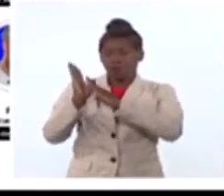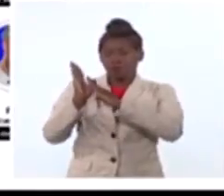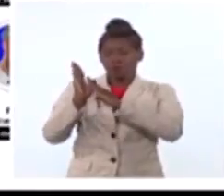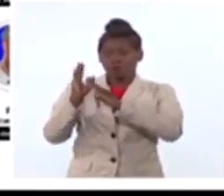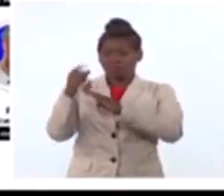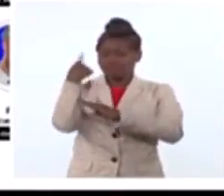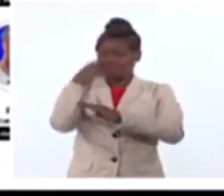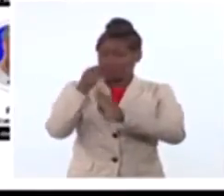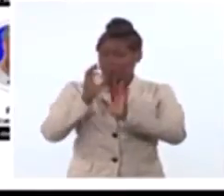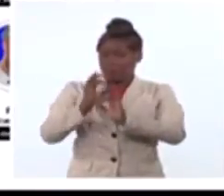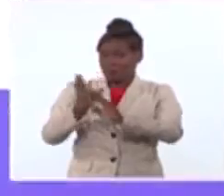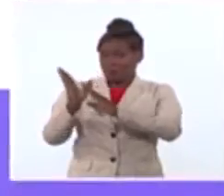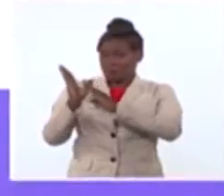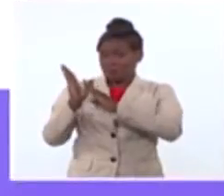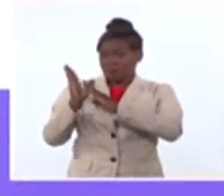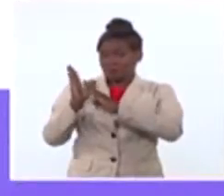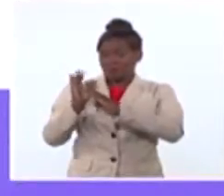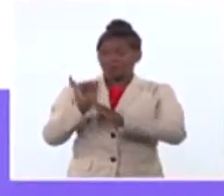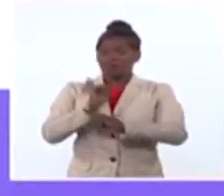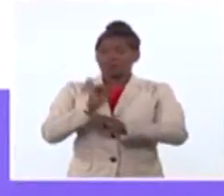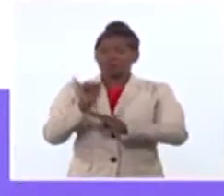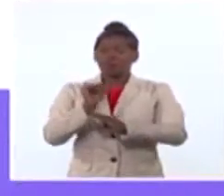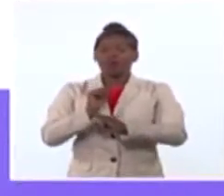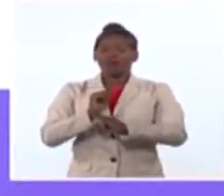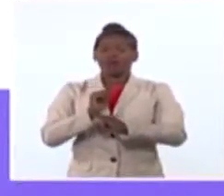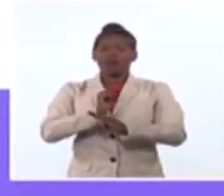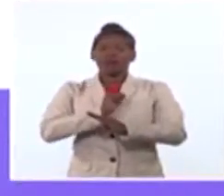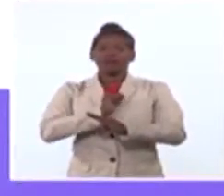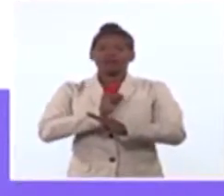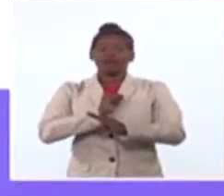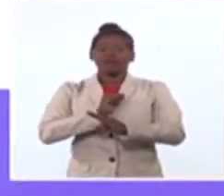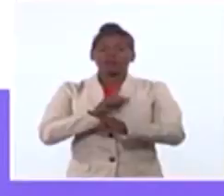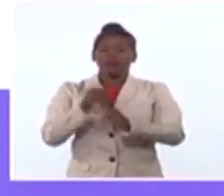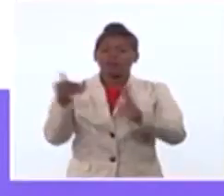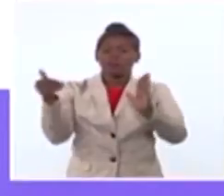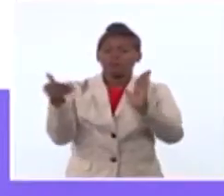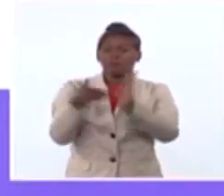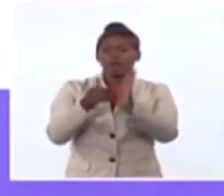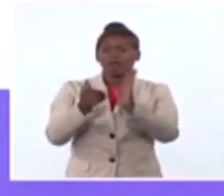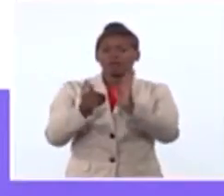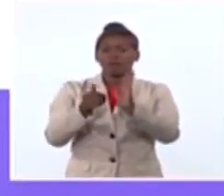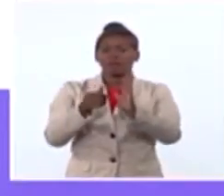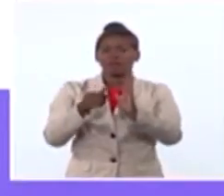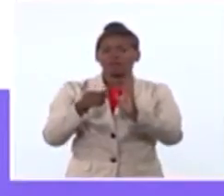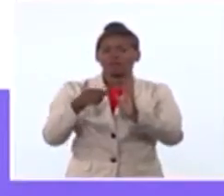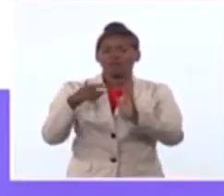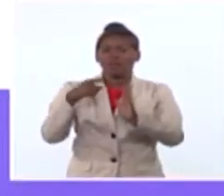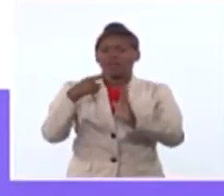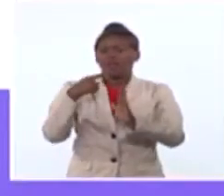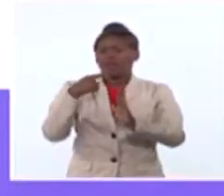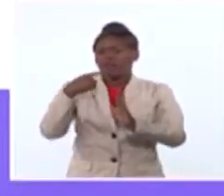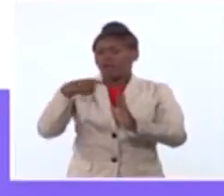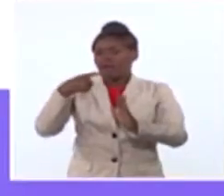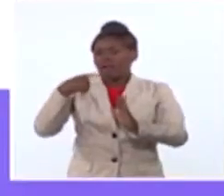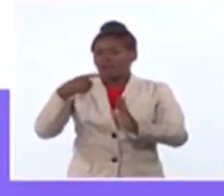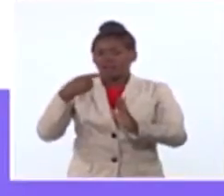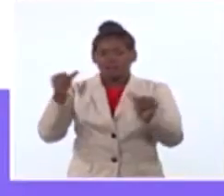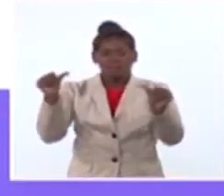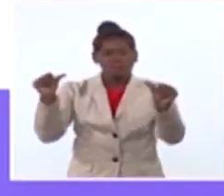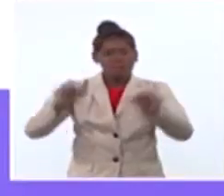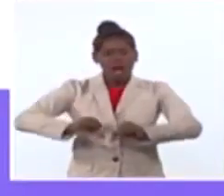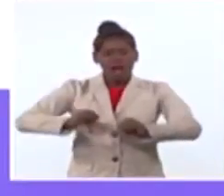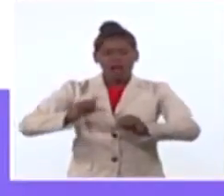alentar, orientar, instigar a acciones de